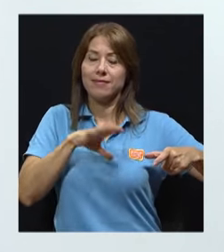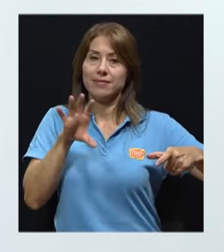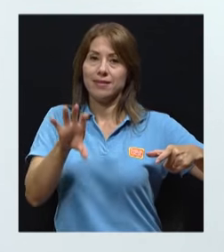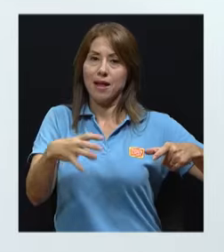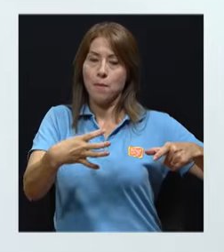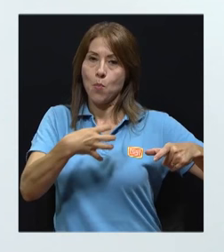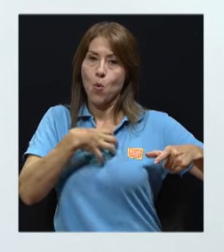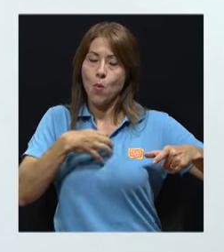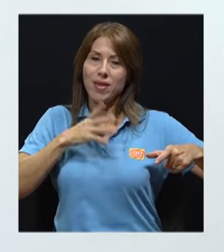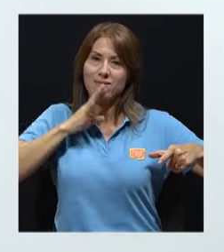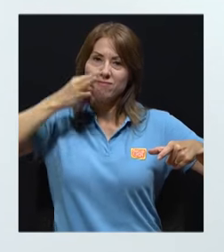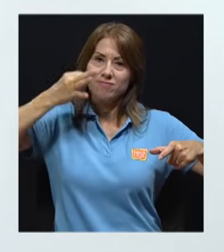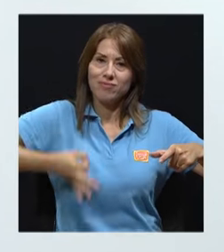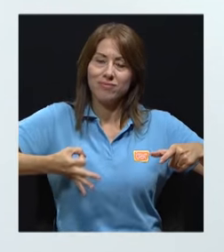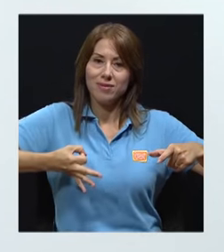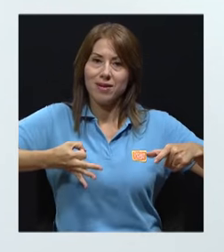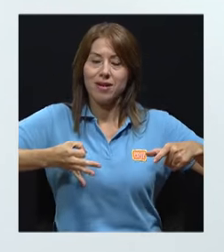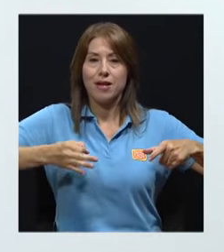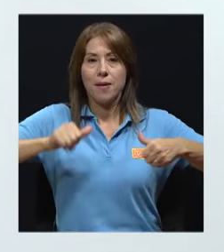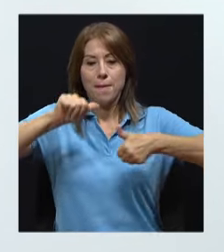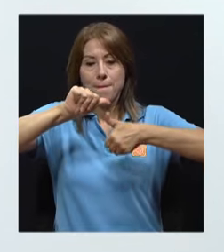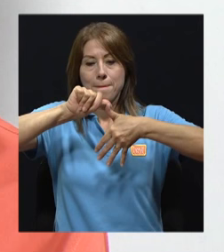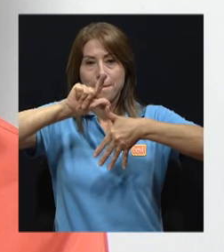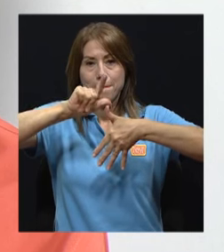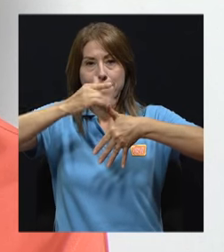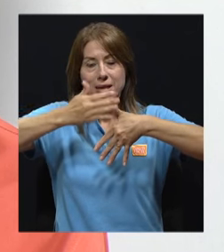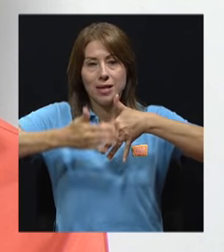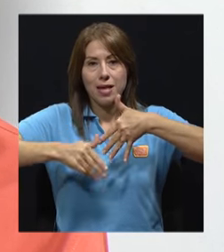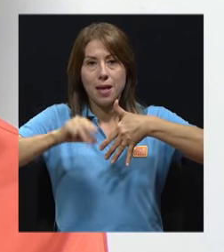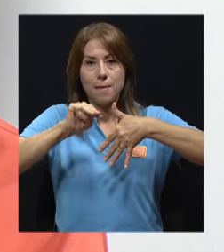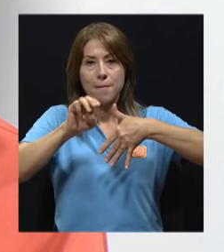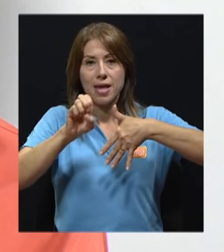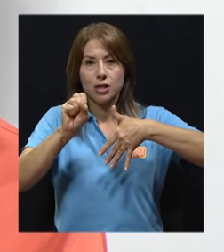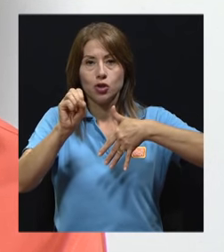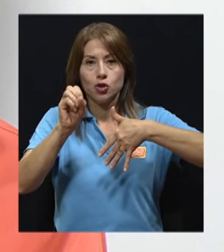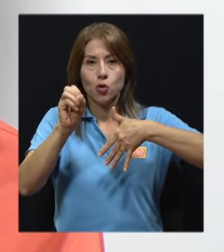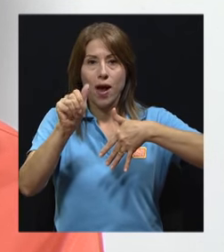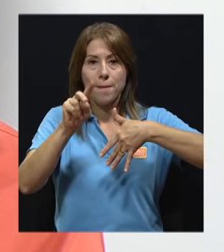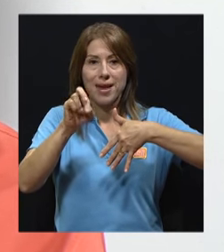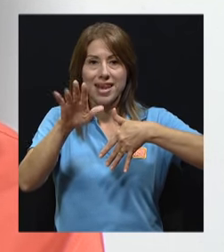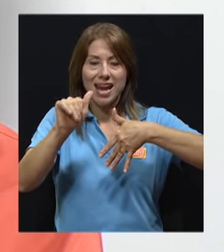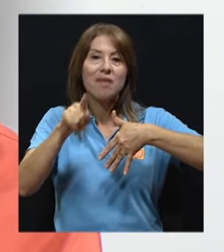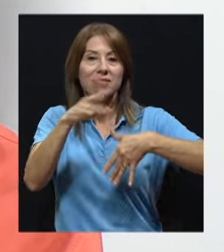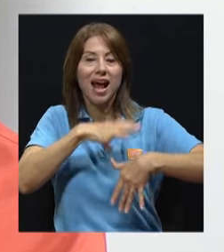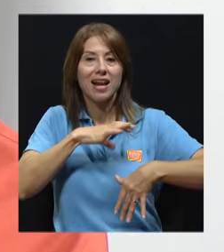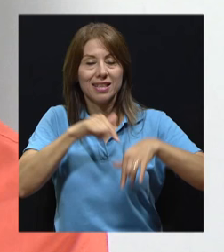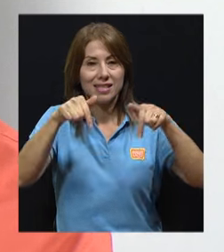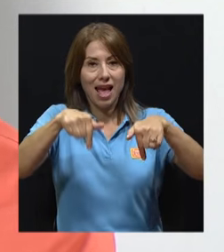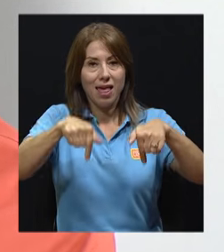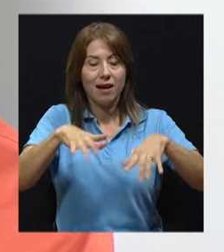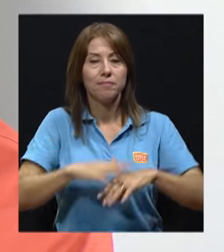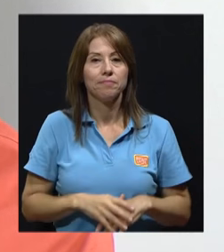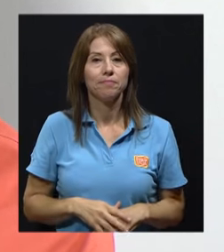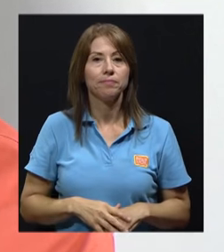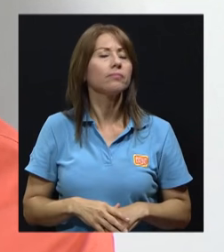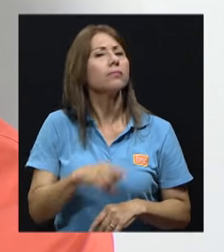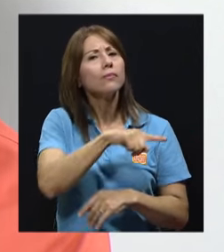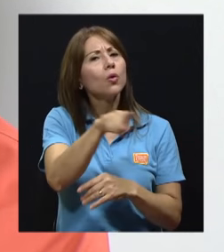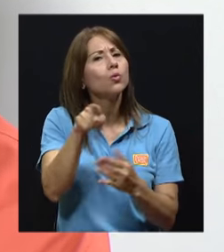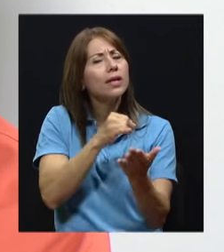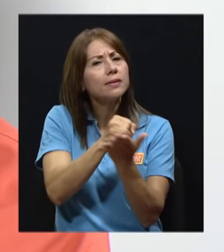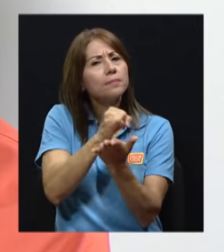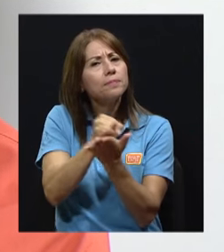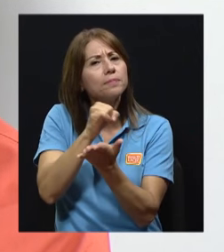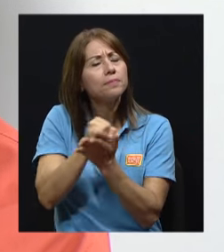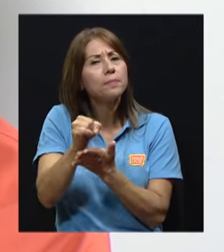propia y auténtica de Mesoamérica muy característica ustedes se Proponen raciel en este estudio